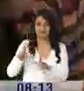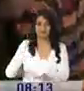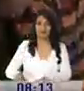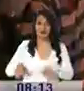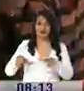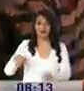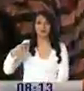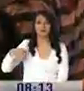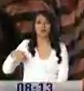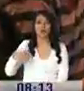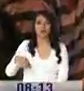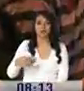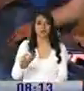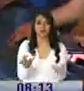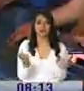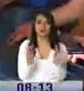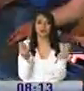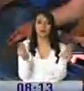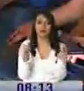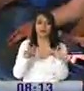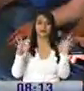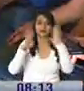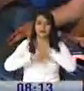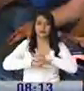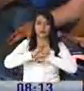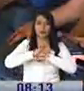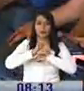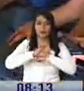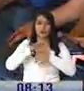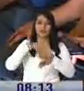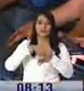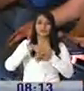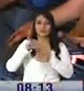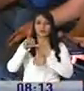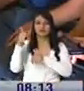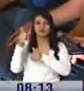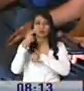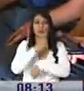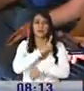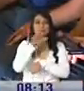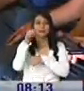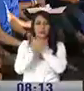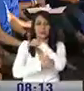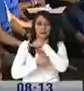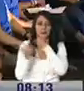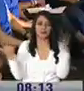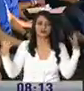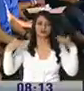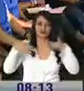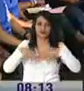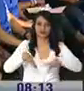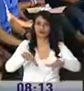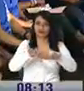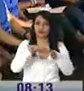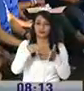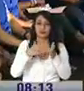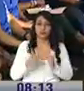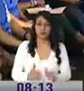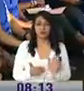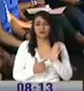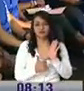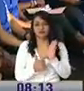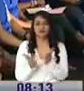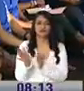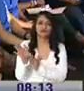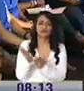jóvenes becarios Ecuatorianos que estudiaron en diferentes centros universitarios del exterior los estudiantes presentaron algunas propuestas